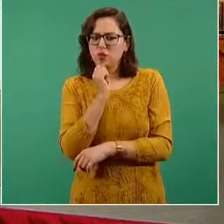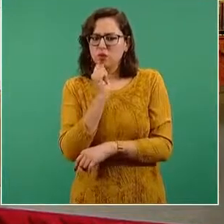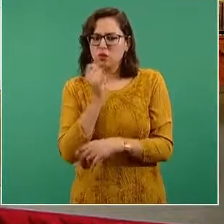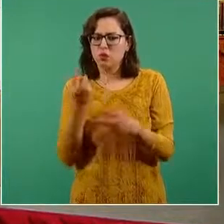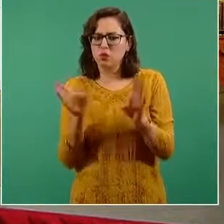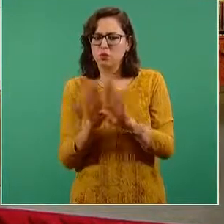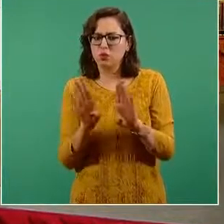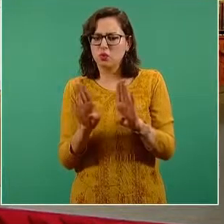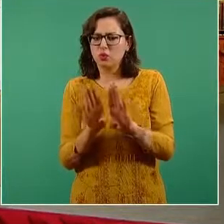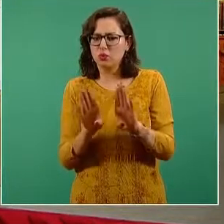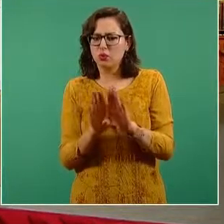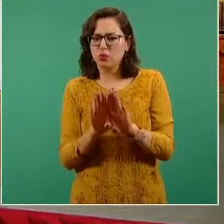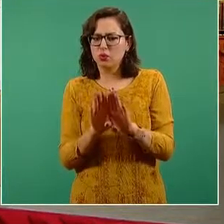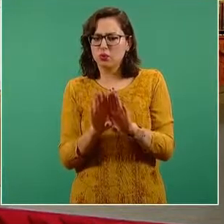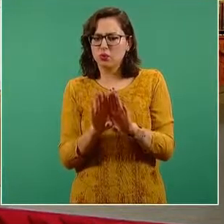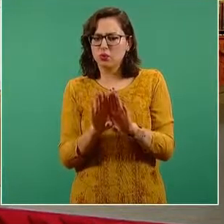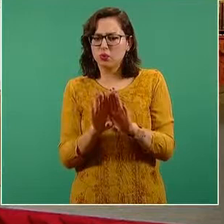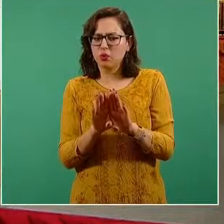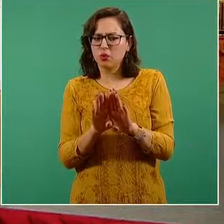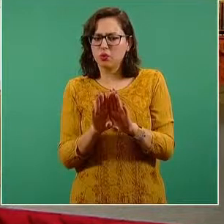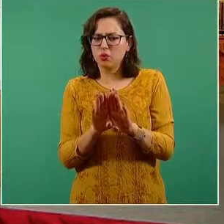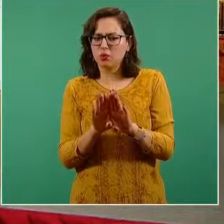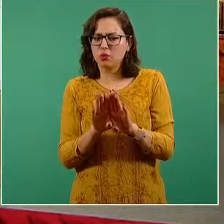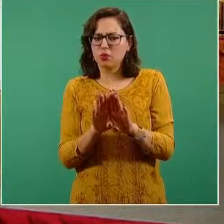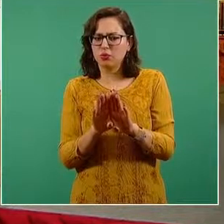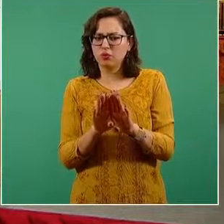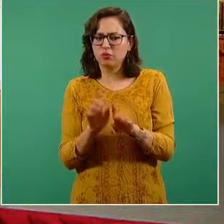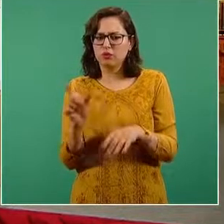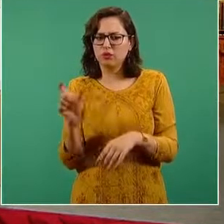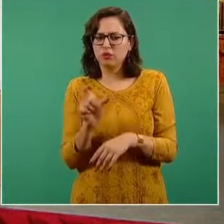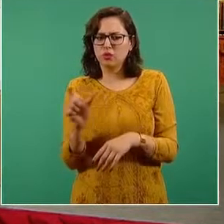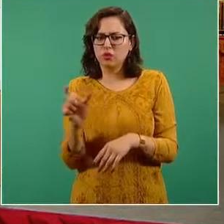al respecto, cuándo se va a terminar de vacunar al